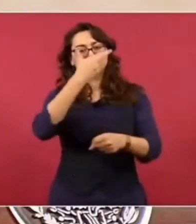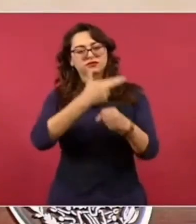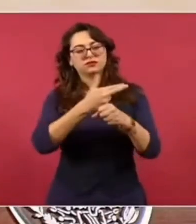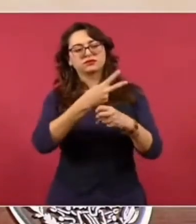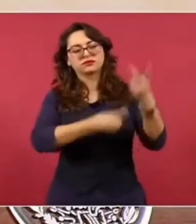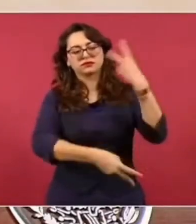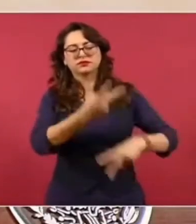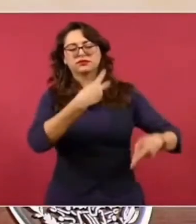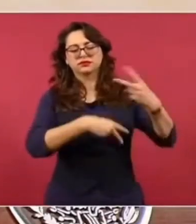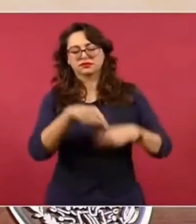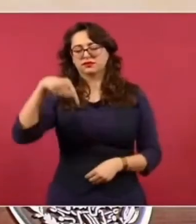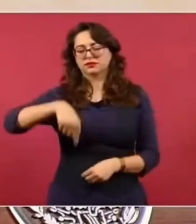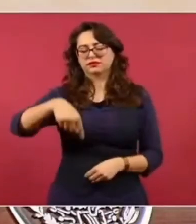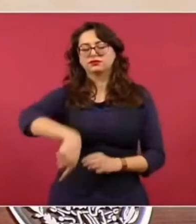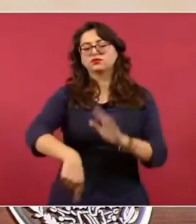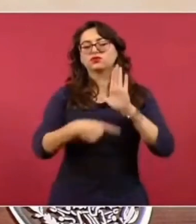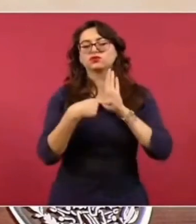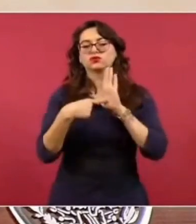la compra